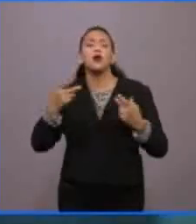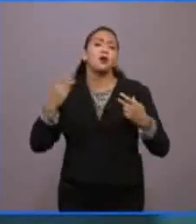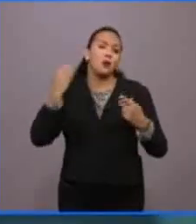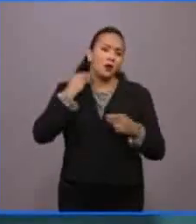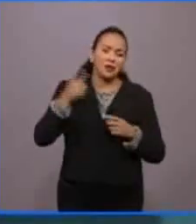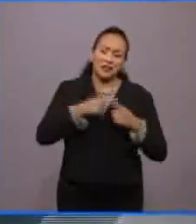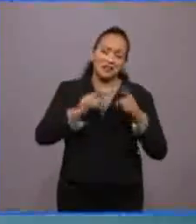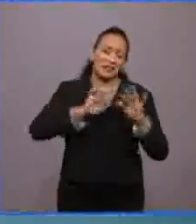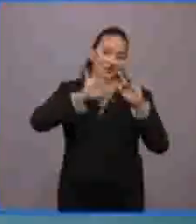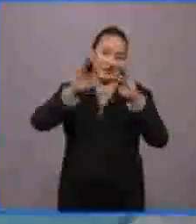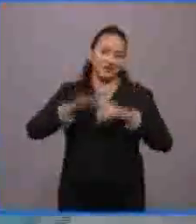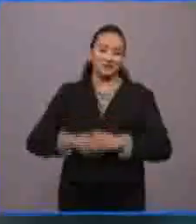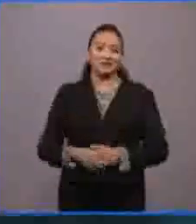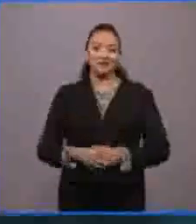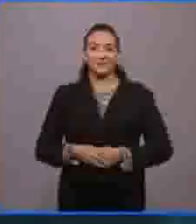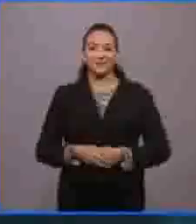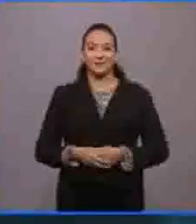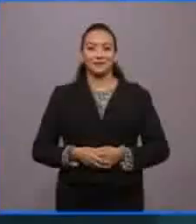público en general.